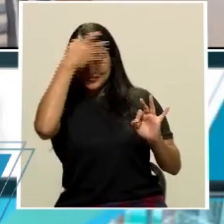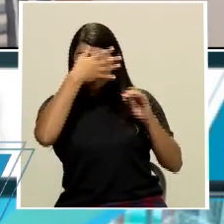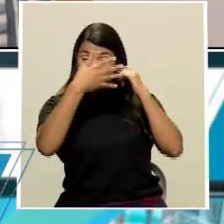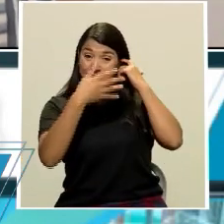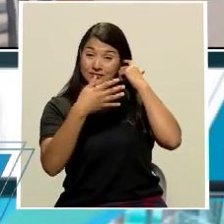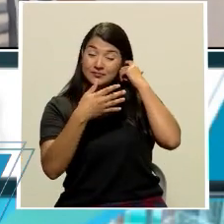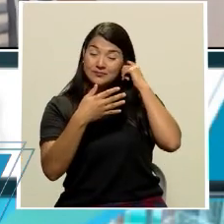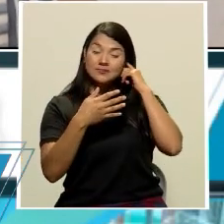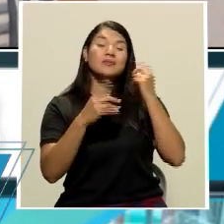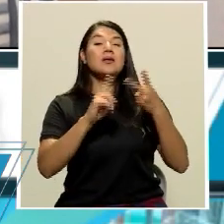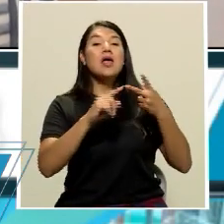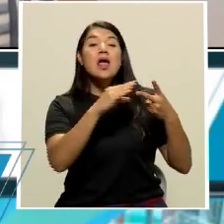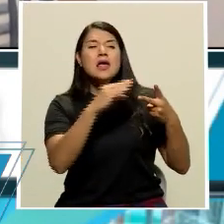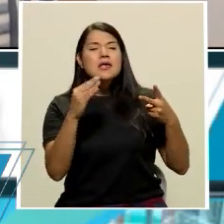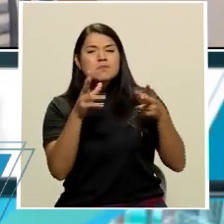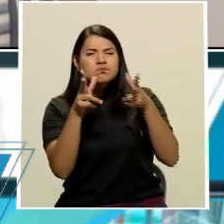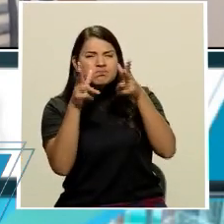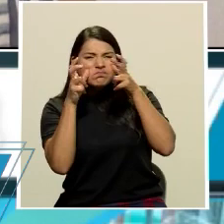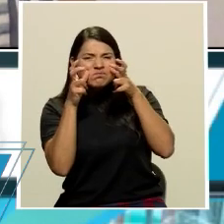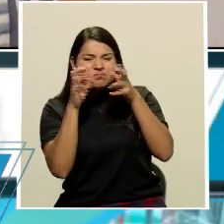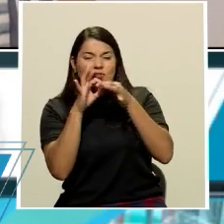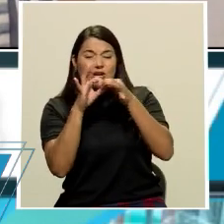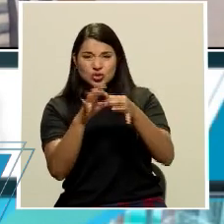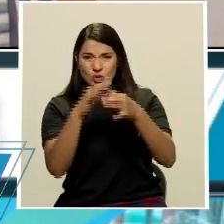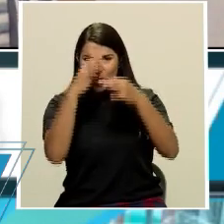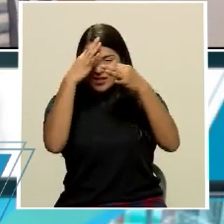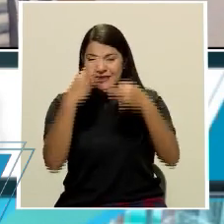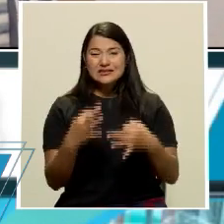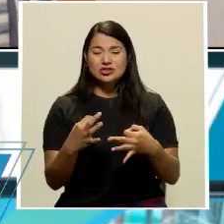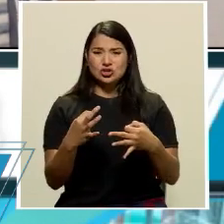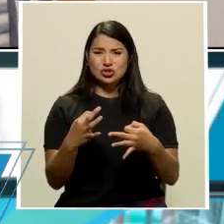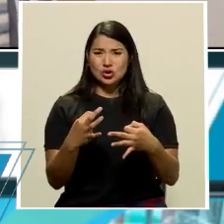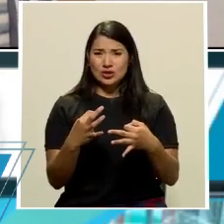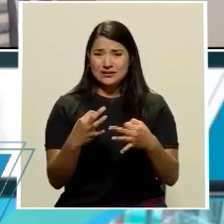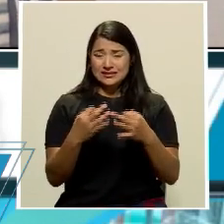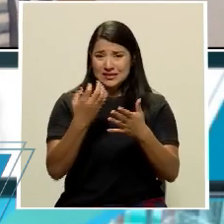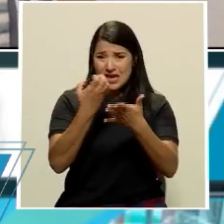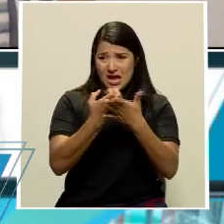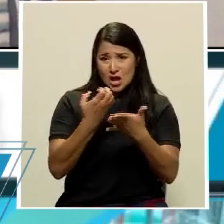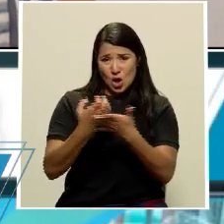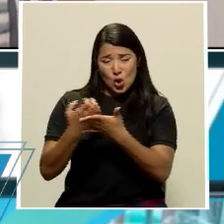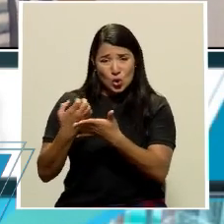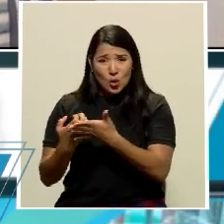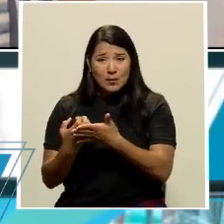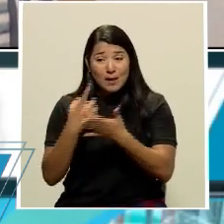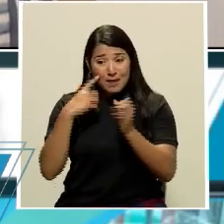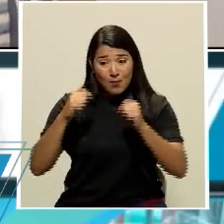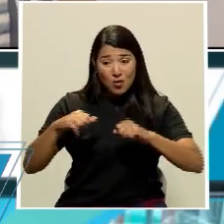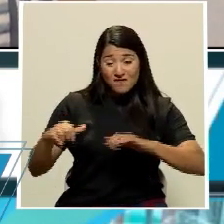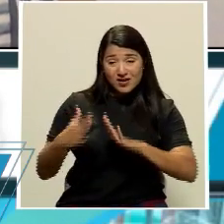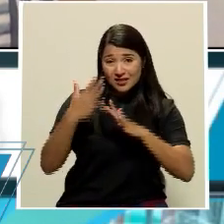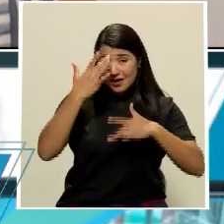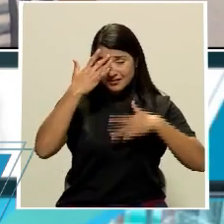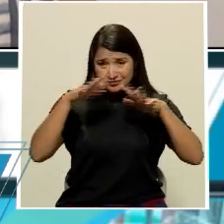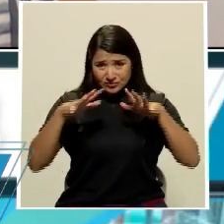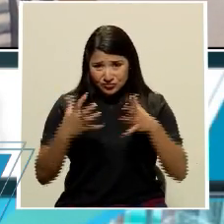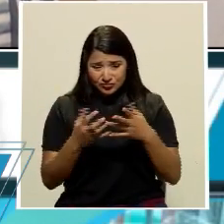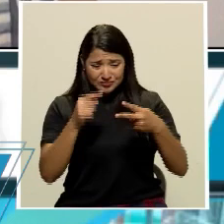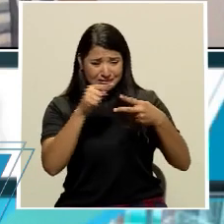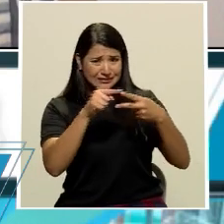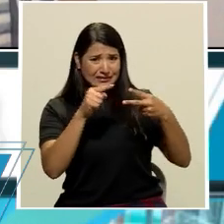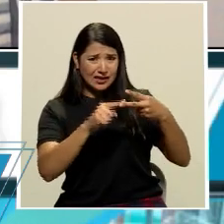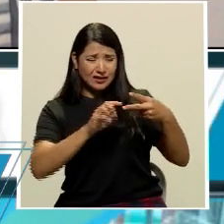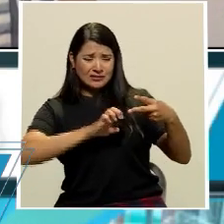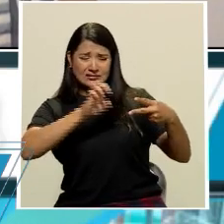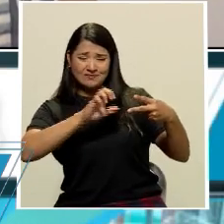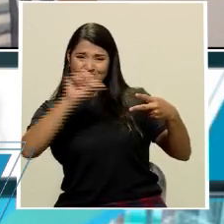las medidas económicas tomadas para enfrentar los desequilibrios provocados por el COVID caen